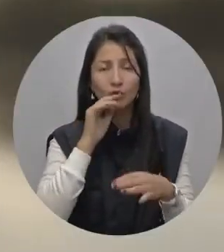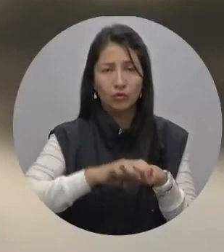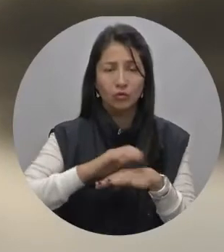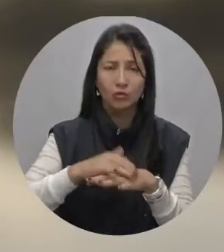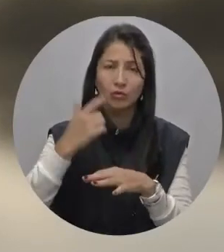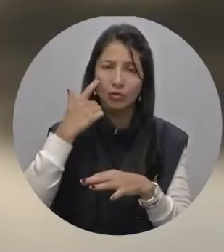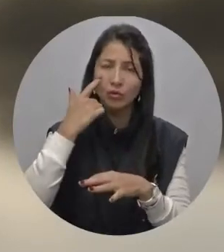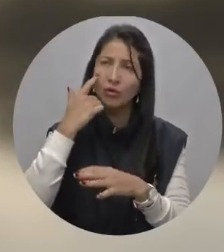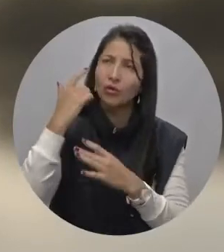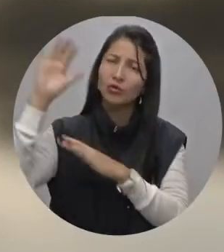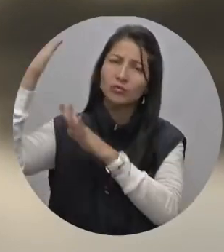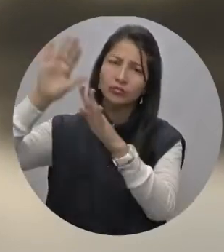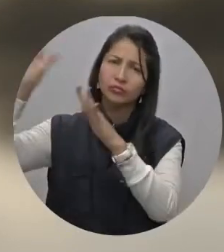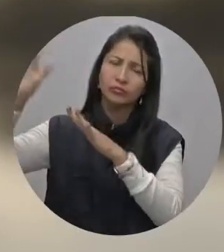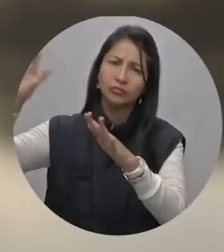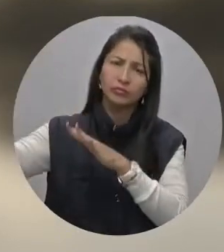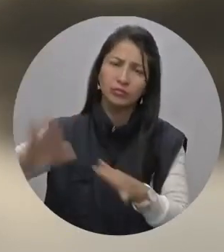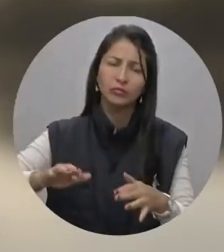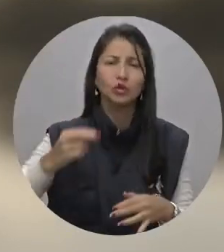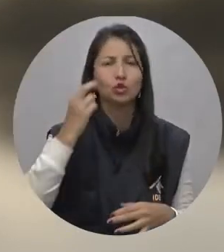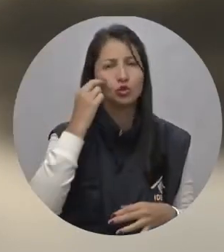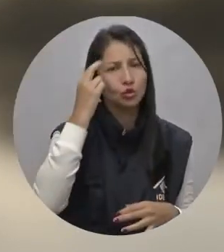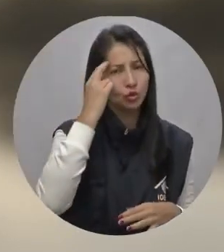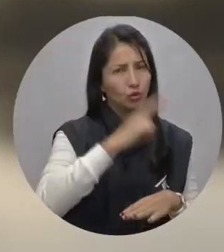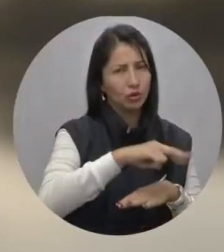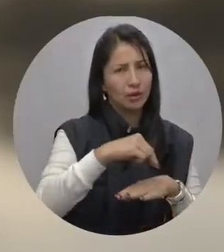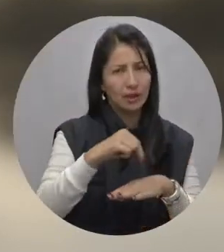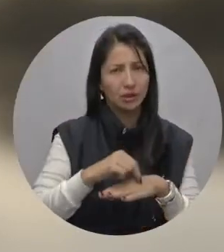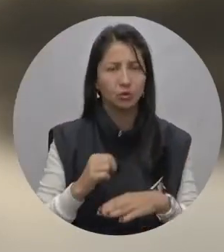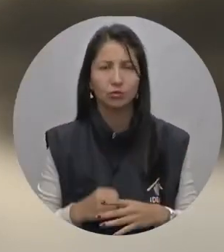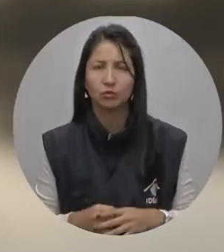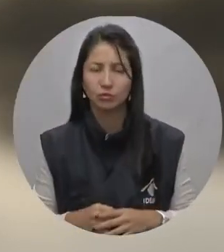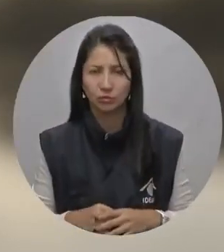roja por derrumbes en algunos sectores de los departamentos del Chocó y Nariño.